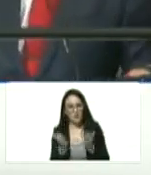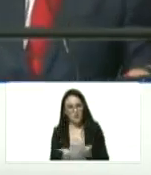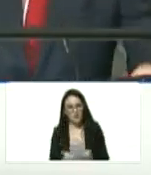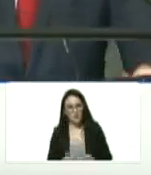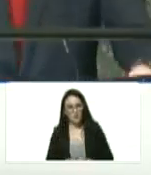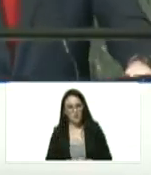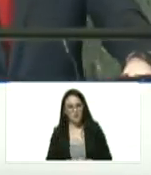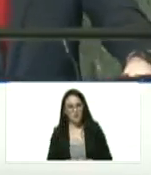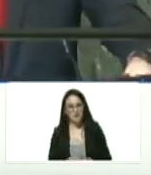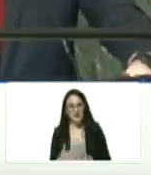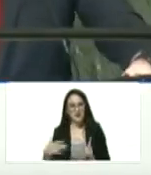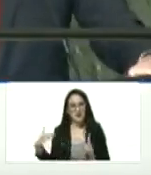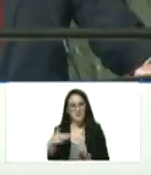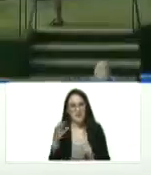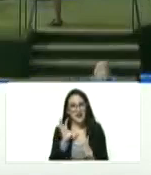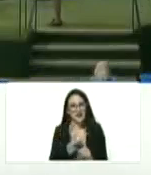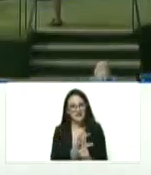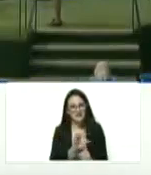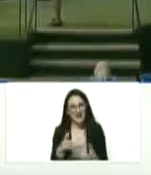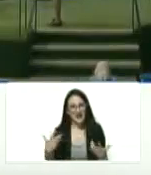sobre las amenazas de la guerra,